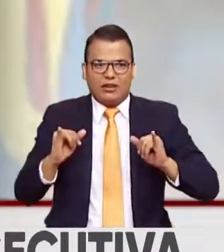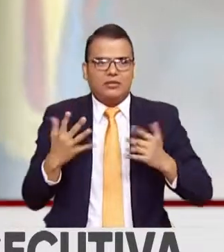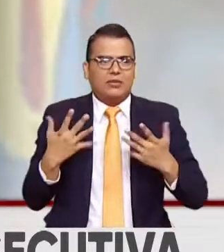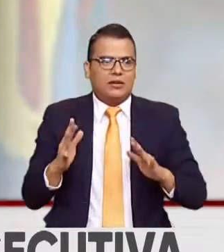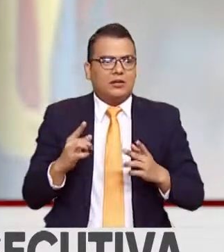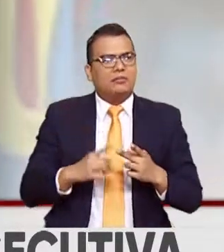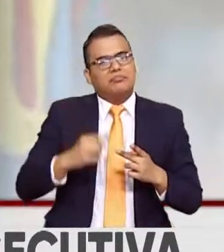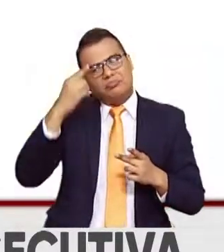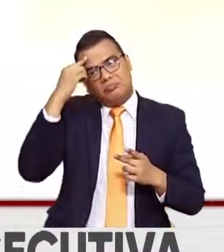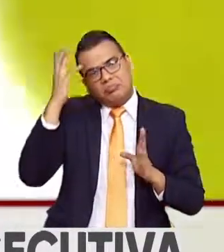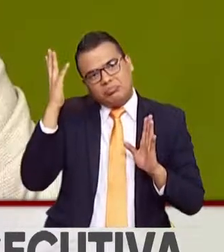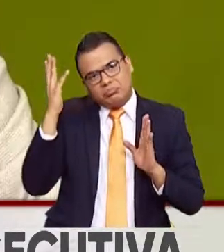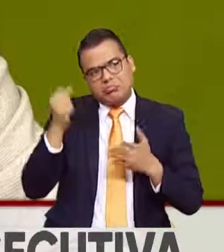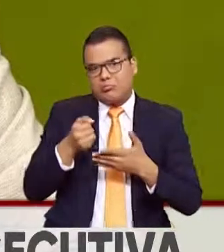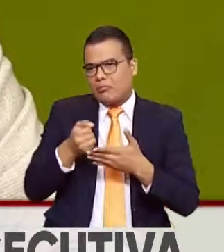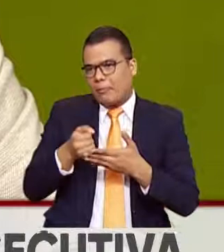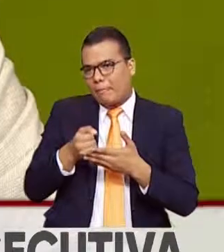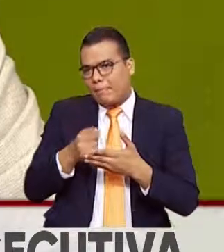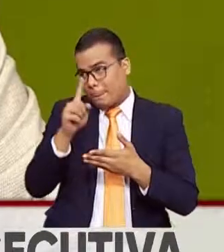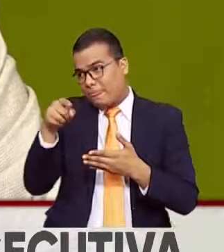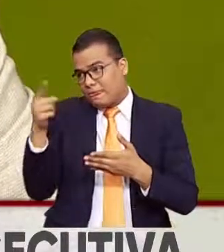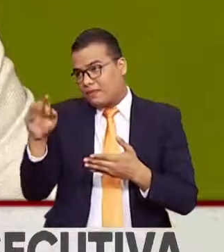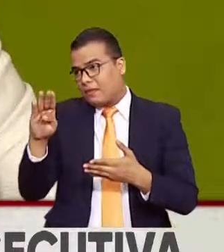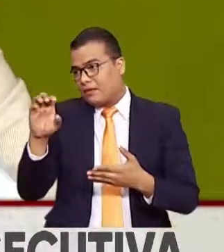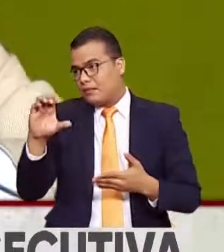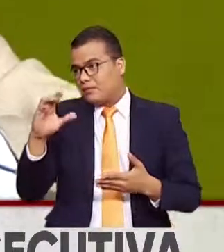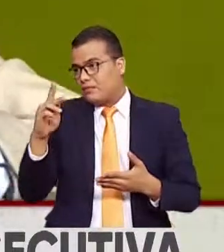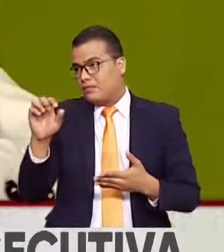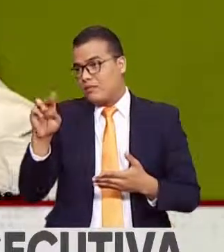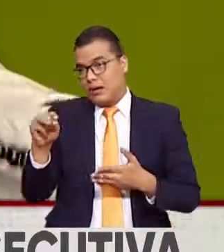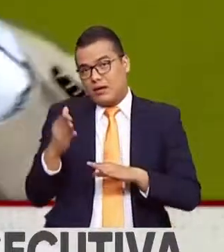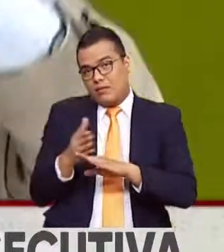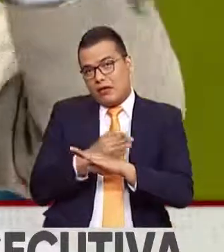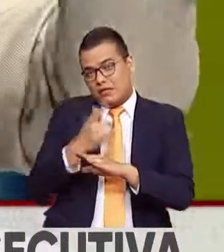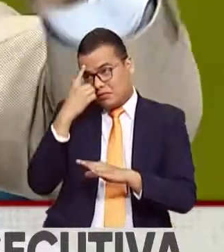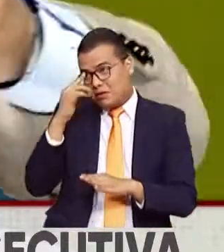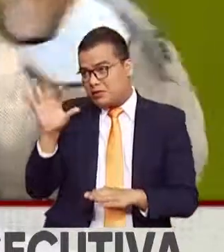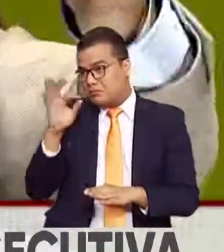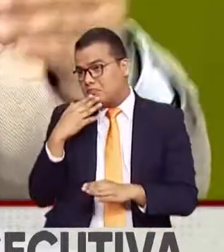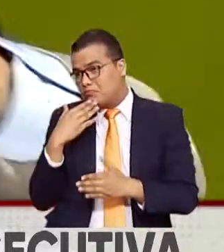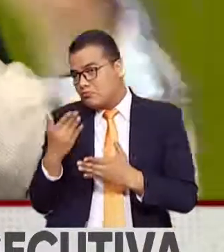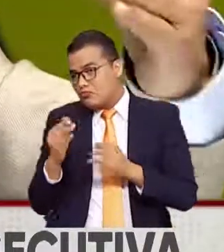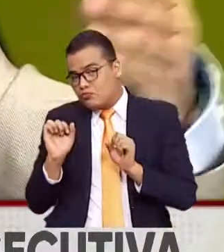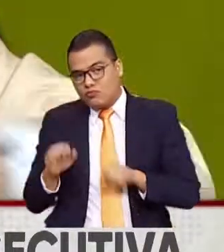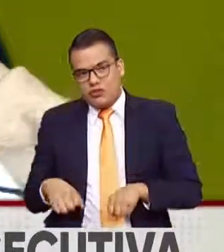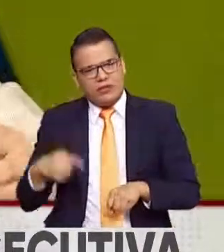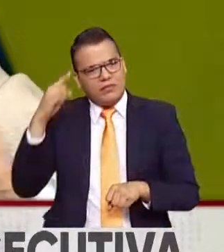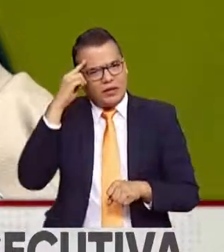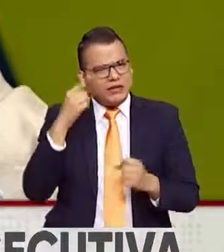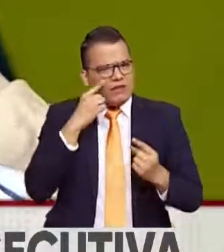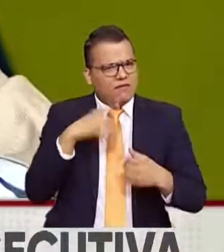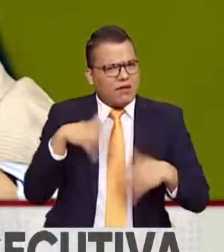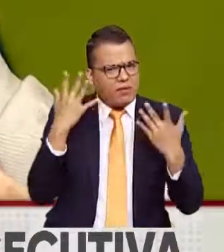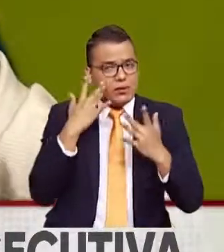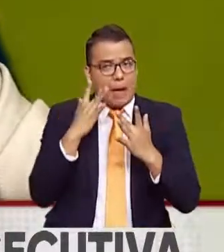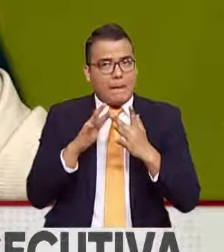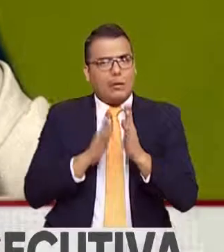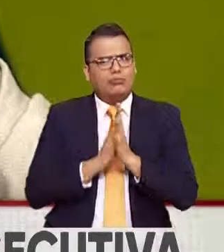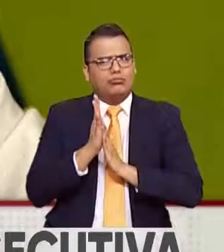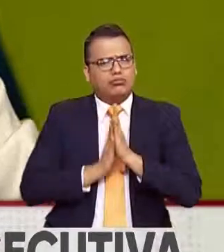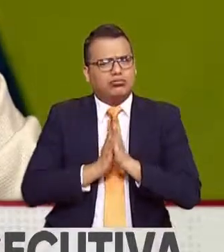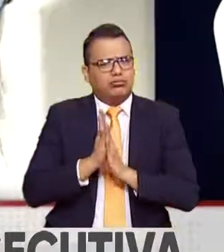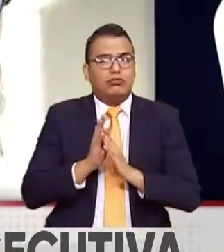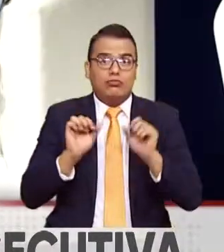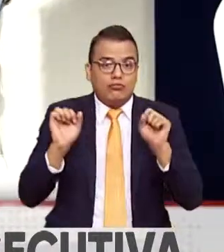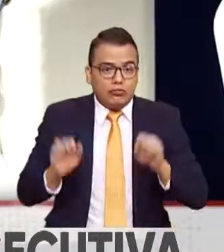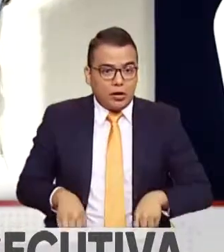de intentar fichar a beckham y pensábamos que no de la línea mediática mundial beckham también ahí tenía un podría dar